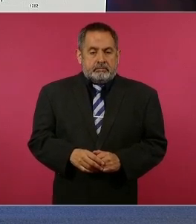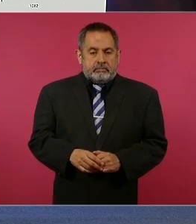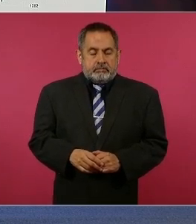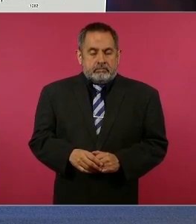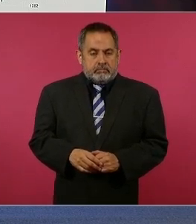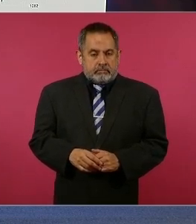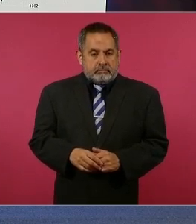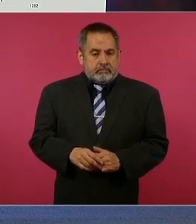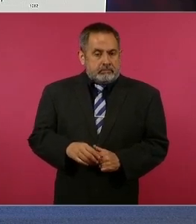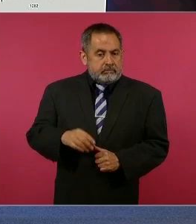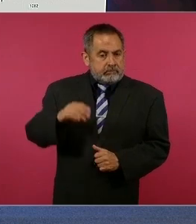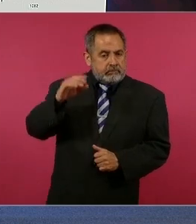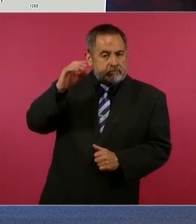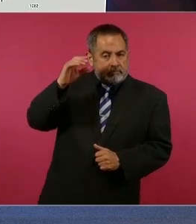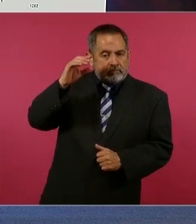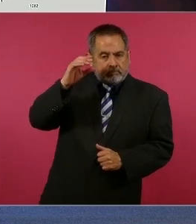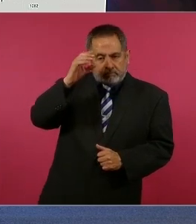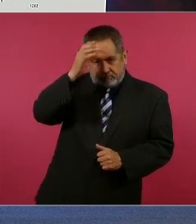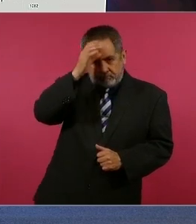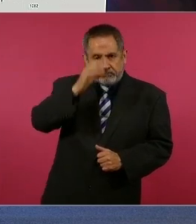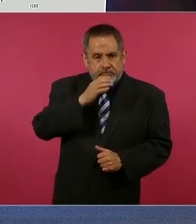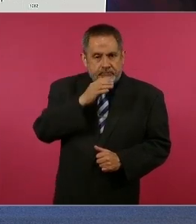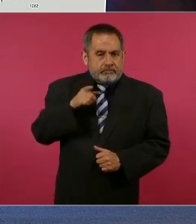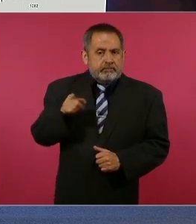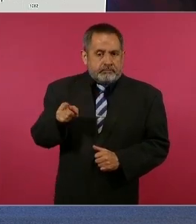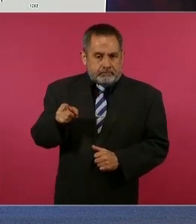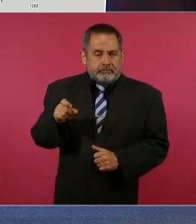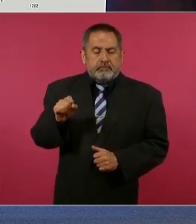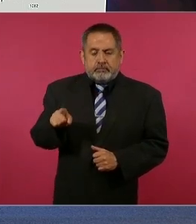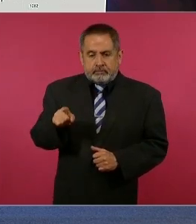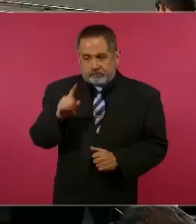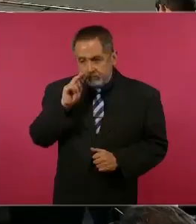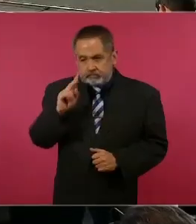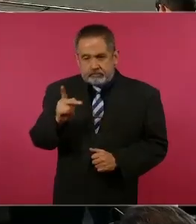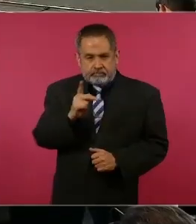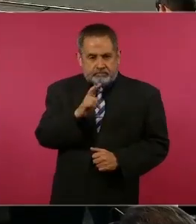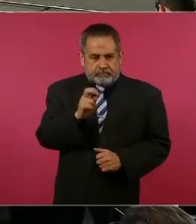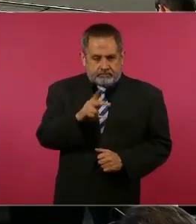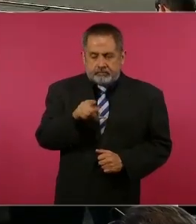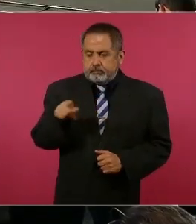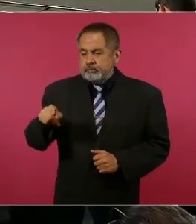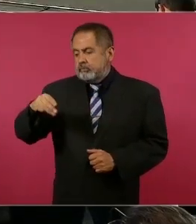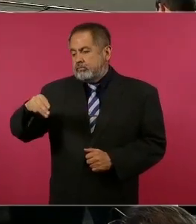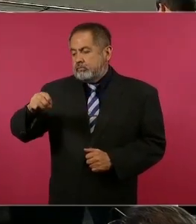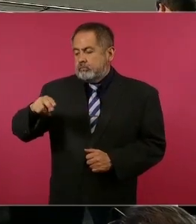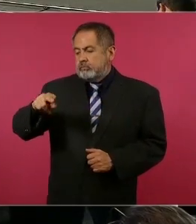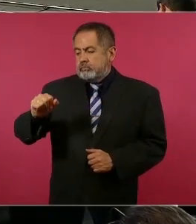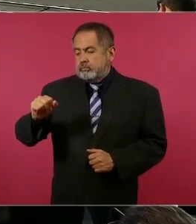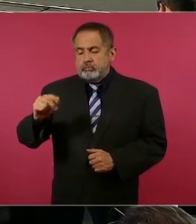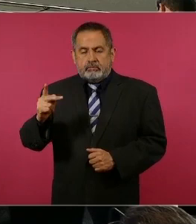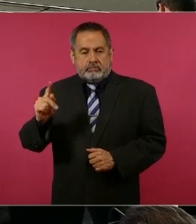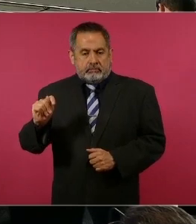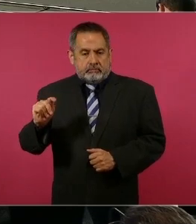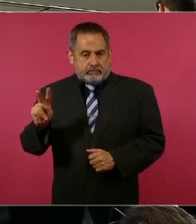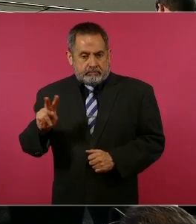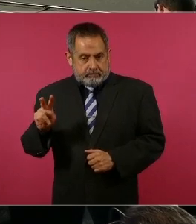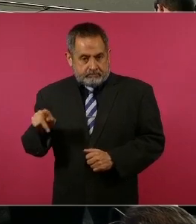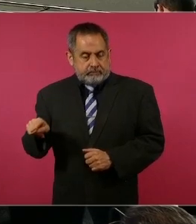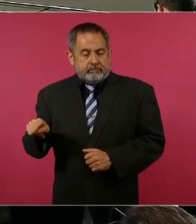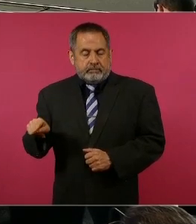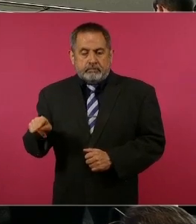Coahuila, en el caso de Coahuila, aquí podemos ver, según el PREP, Morena, PT Verde, entra